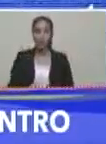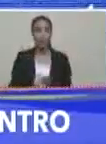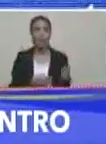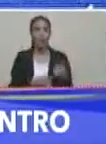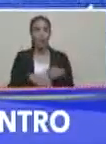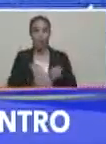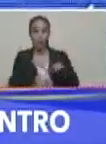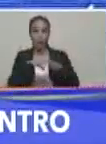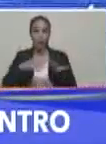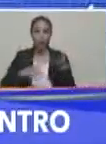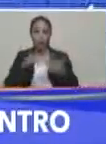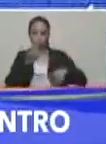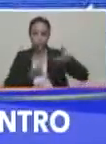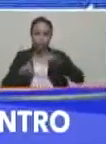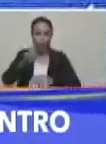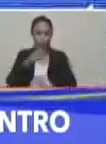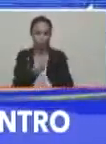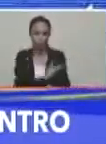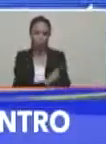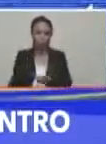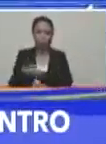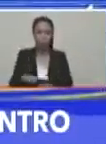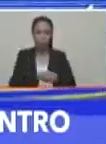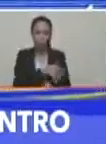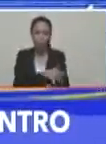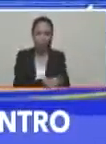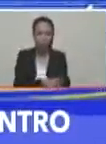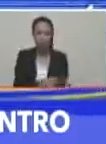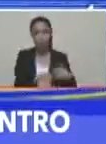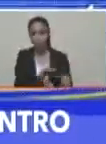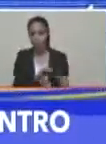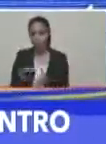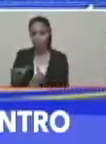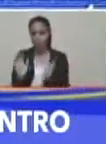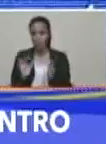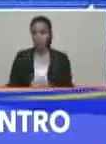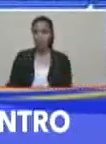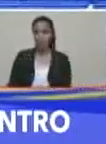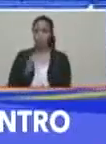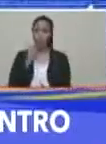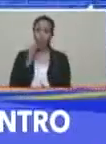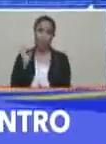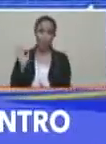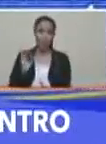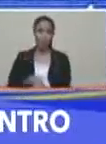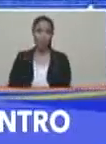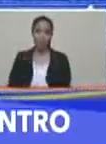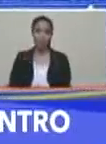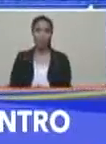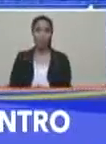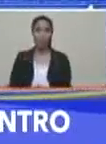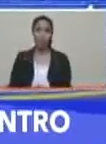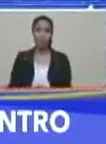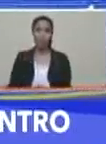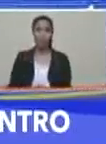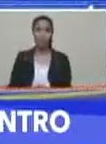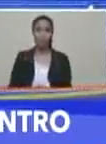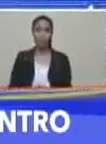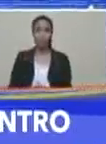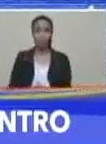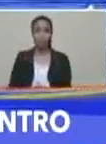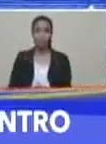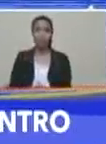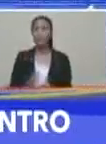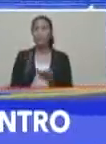exámenes médicos. Esto sería otra cuenta, aparte, Jorge Márquez, hazme